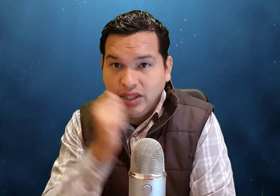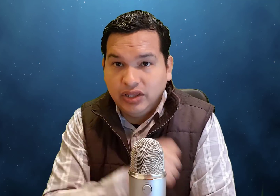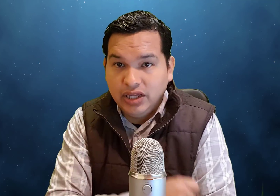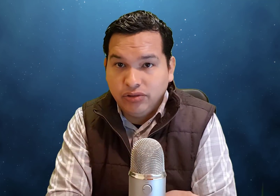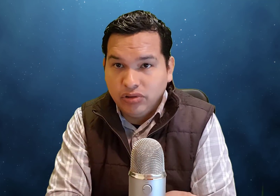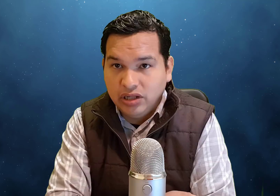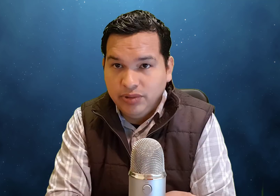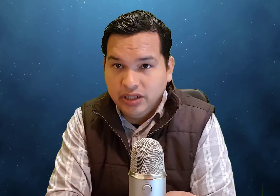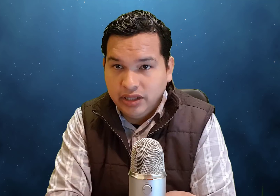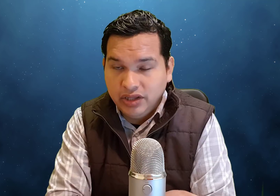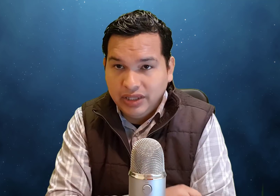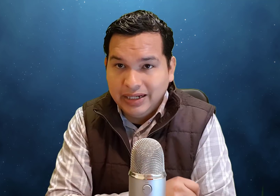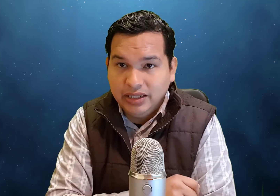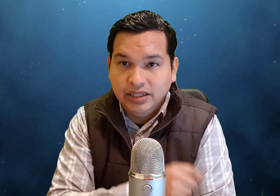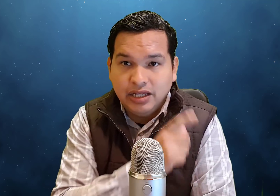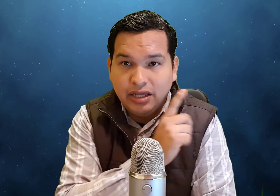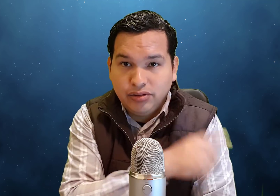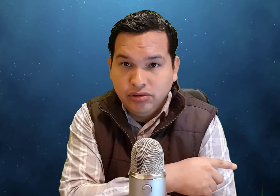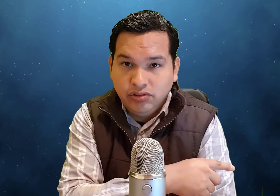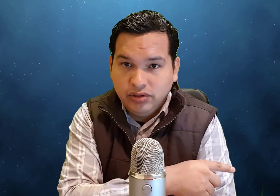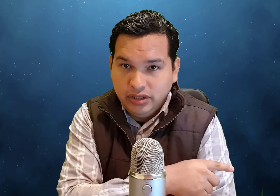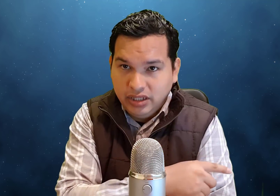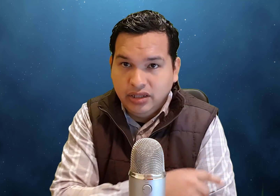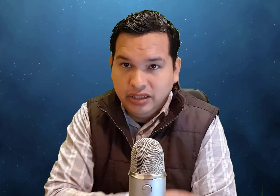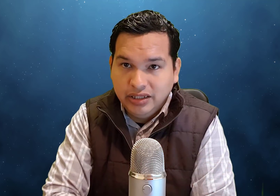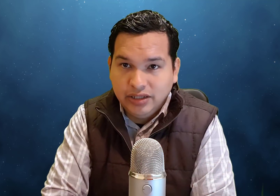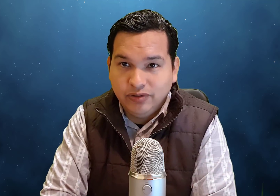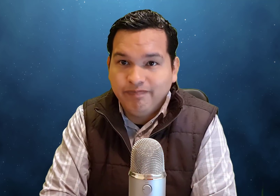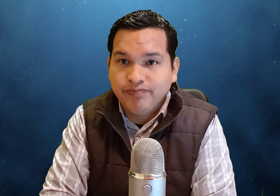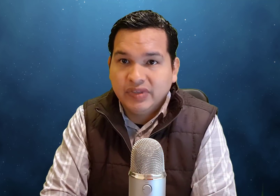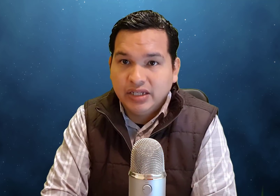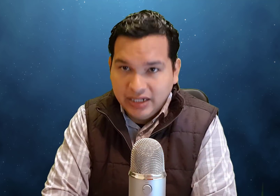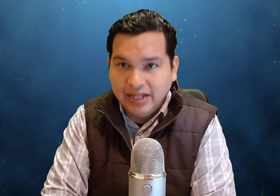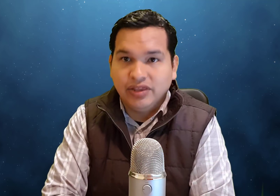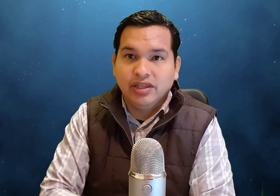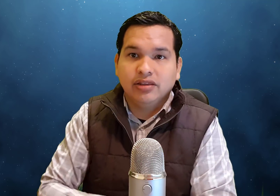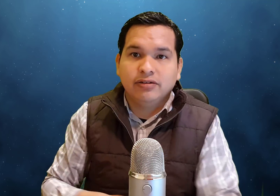y si deseas suscribirte a este canal, hazlo de este lado. Gracias.